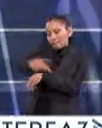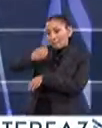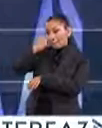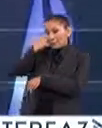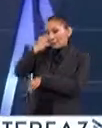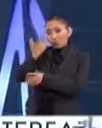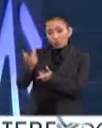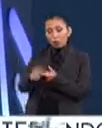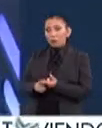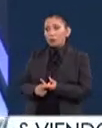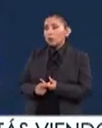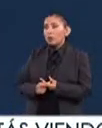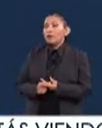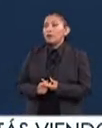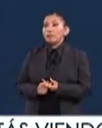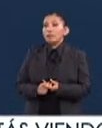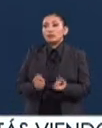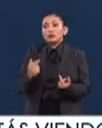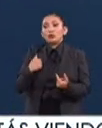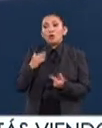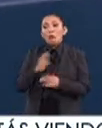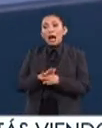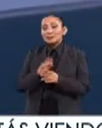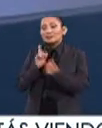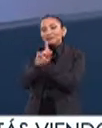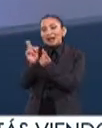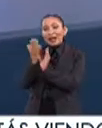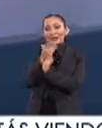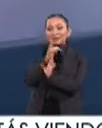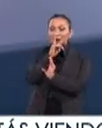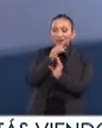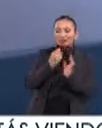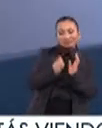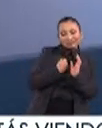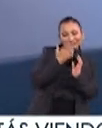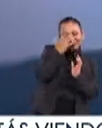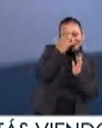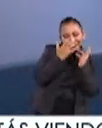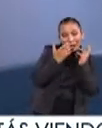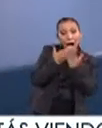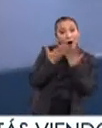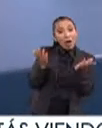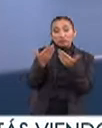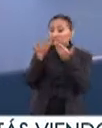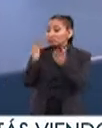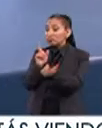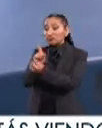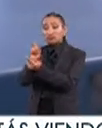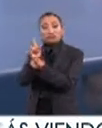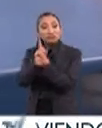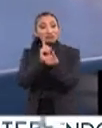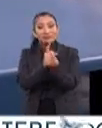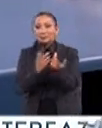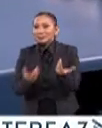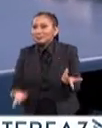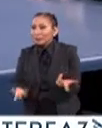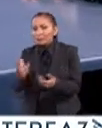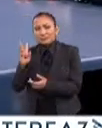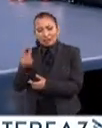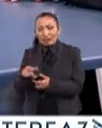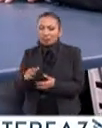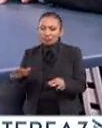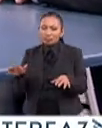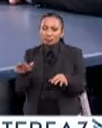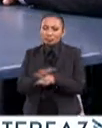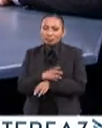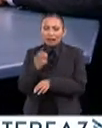por mi cuenta, me volví más sociable. Antes no era tan sociable, pero a partir de esto pues tuve que hacerme. Entonces, la verdad, yo